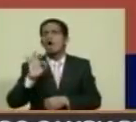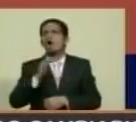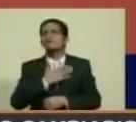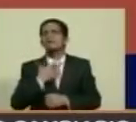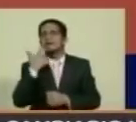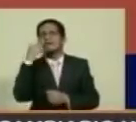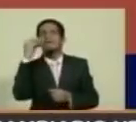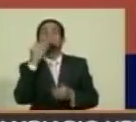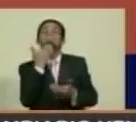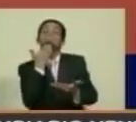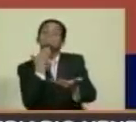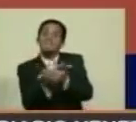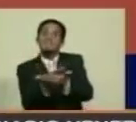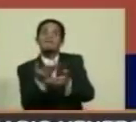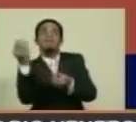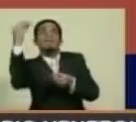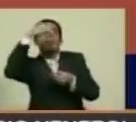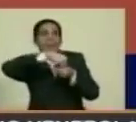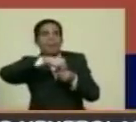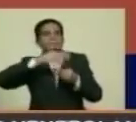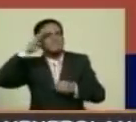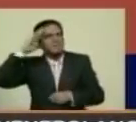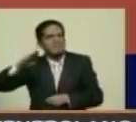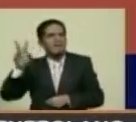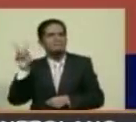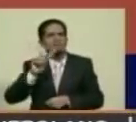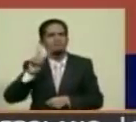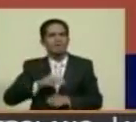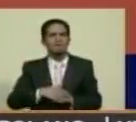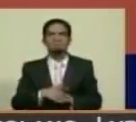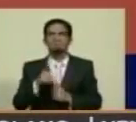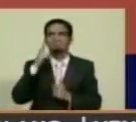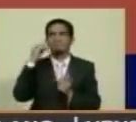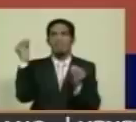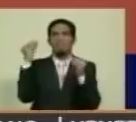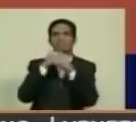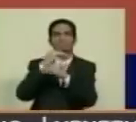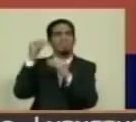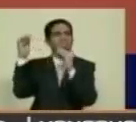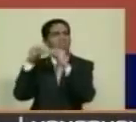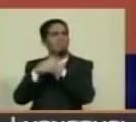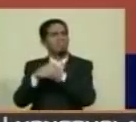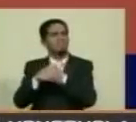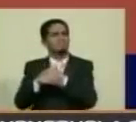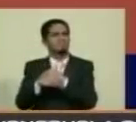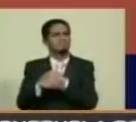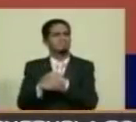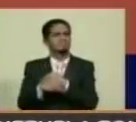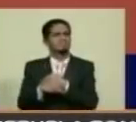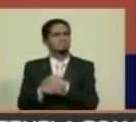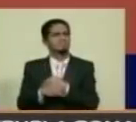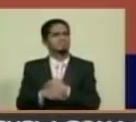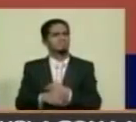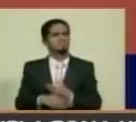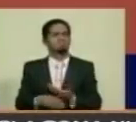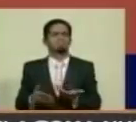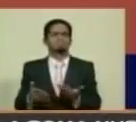y pide invasiones contra Venezuela? No hay diferencia entre lo que dice Álvaro Uribe Vélez y lo que dice Antonio